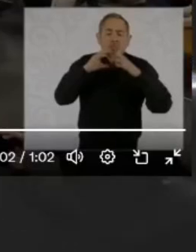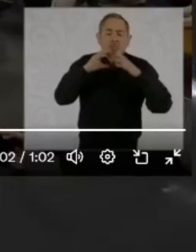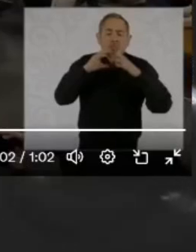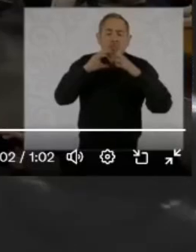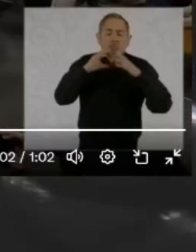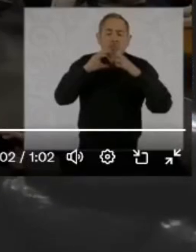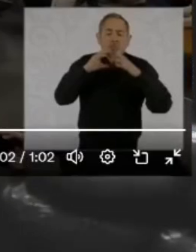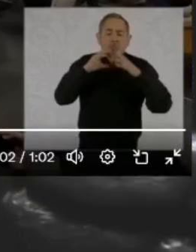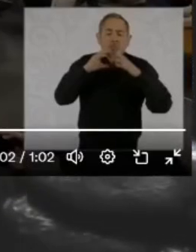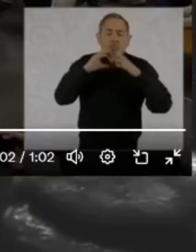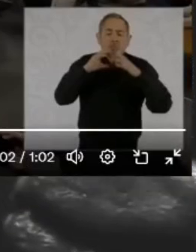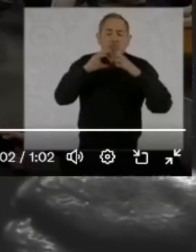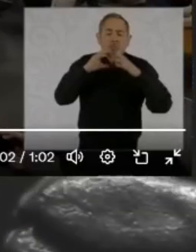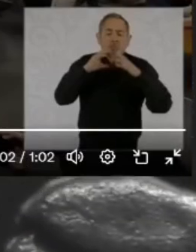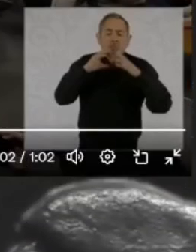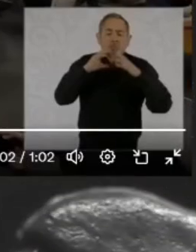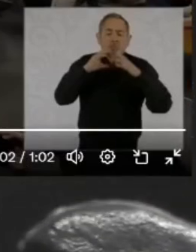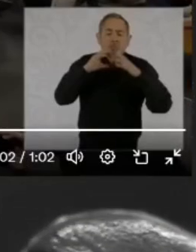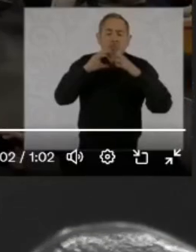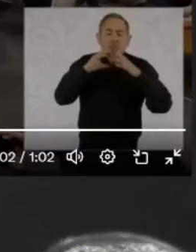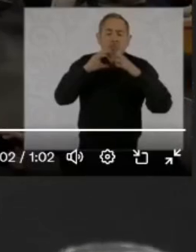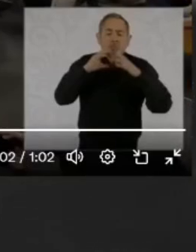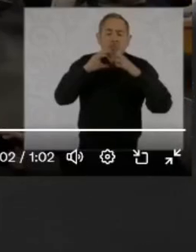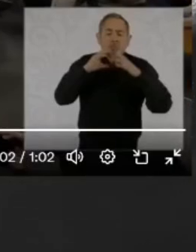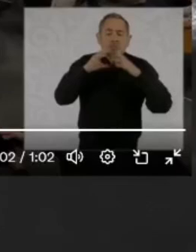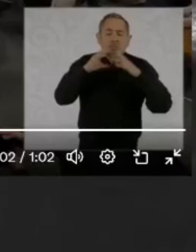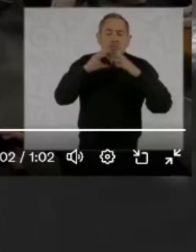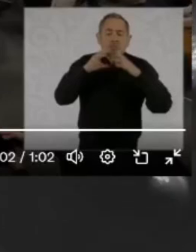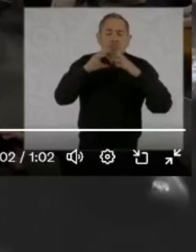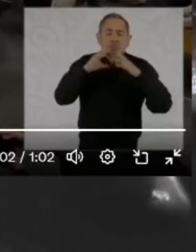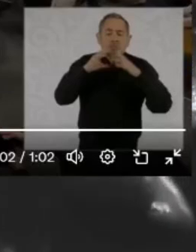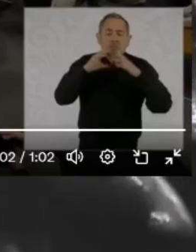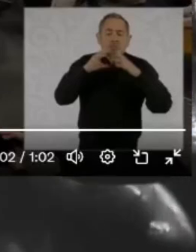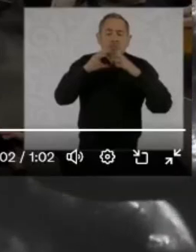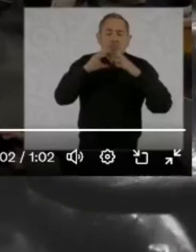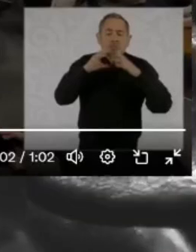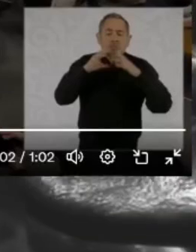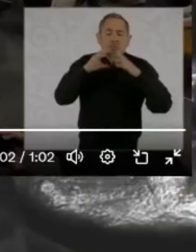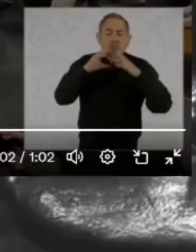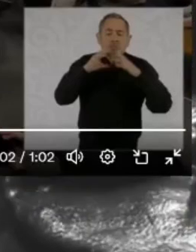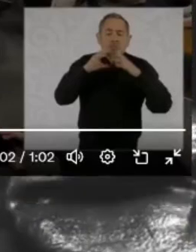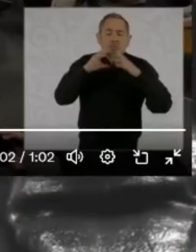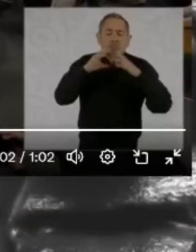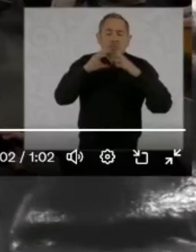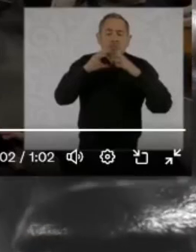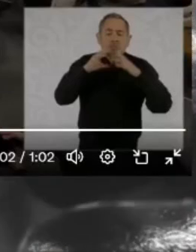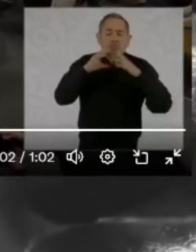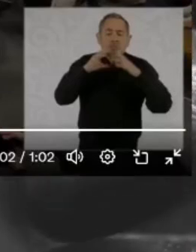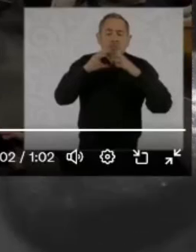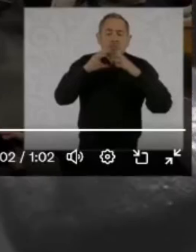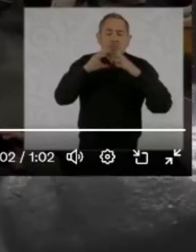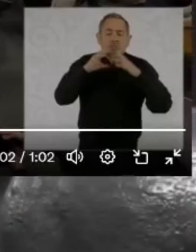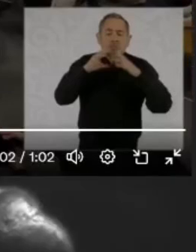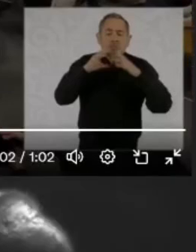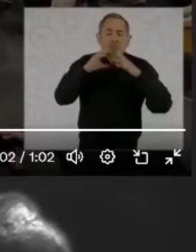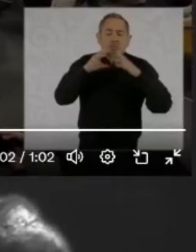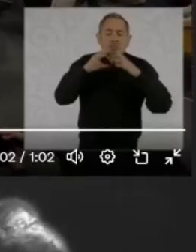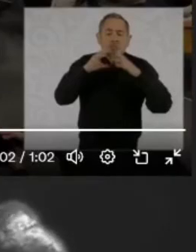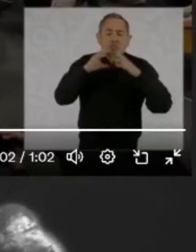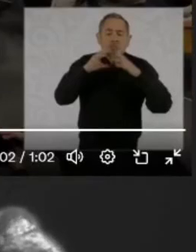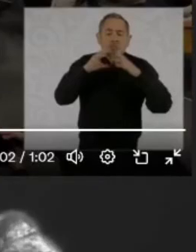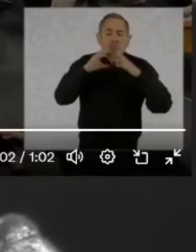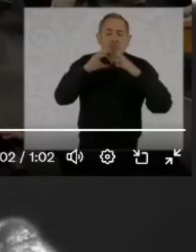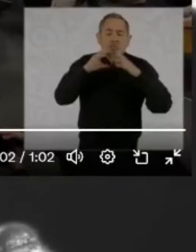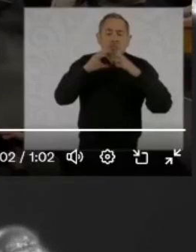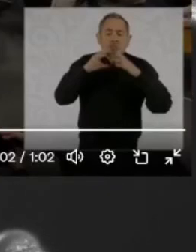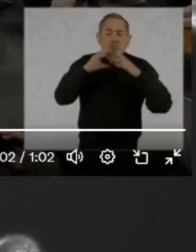Muy, muy, muy calmos. Conozco también otra familia igual que la gente que les estaba trabajando, la señora estaba